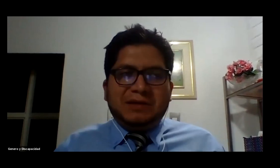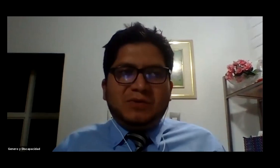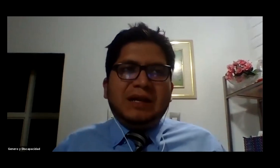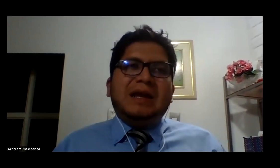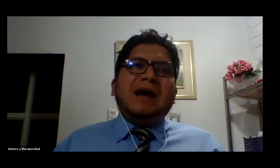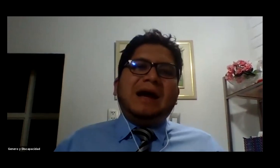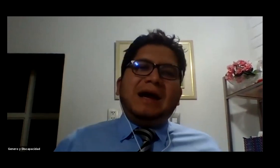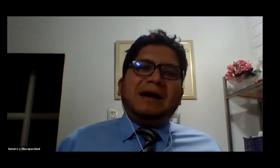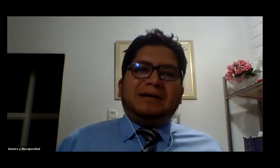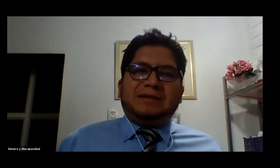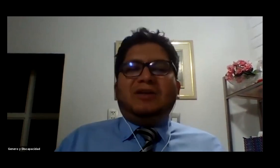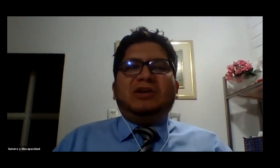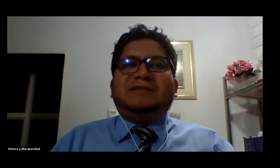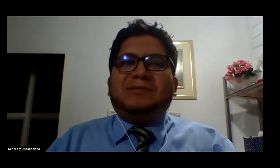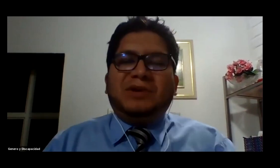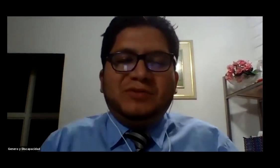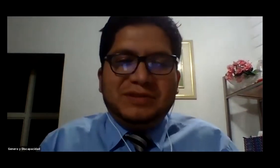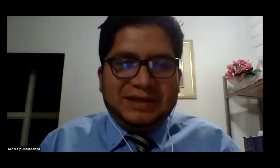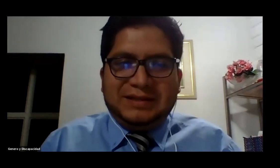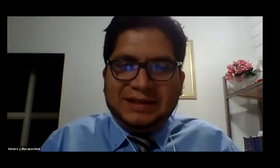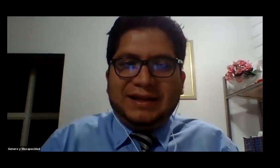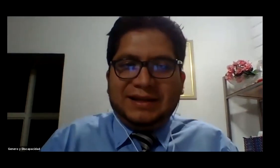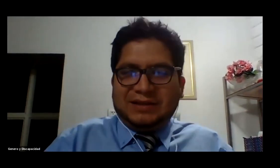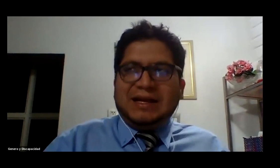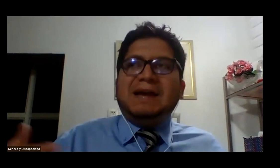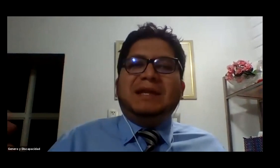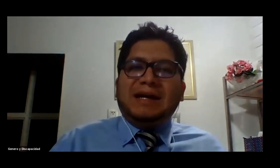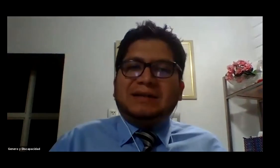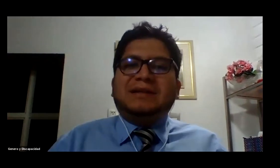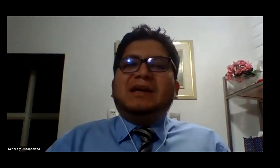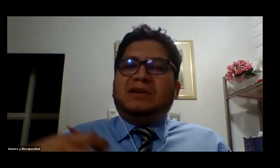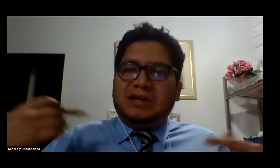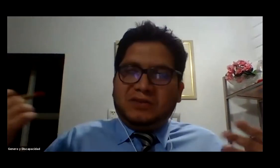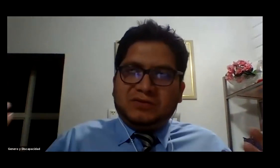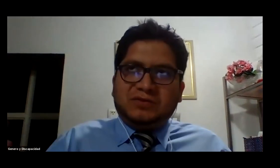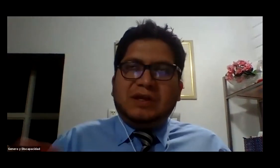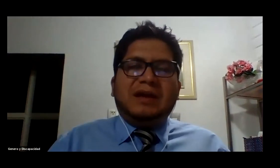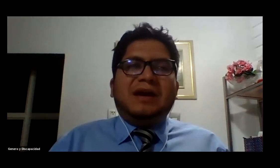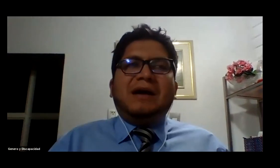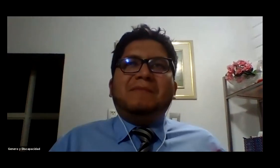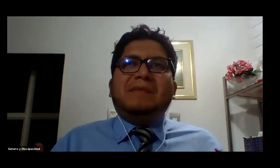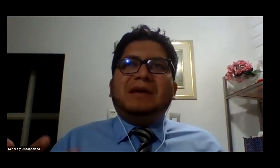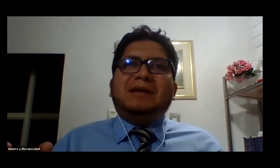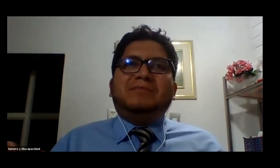visual ha llegado hasta el poder judicial si nadie sabe manejarse ellos